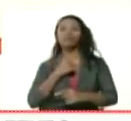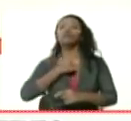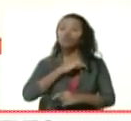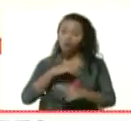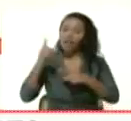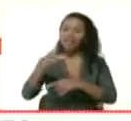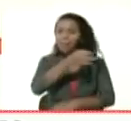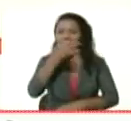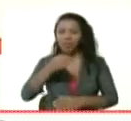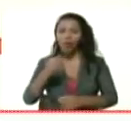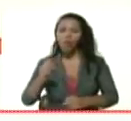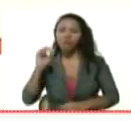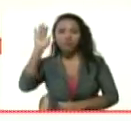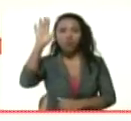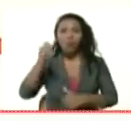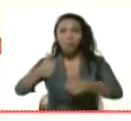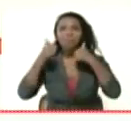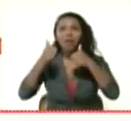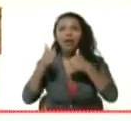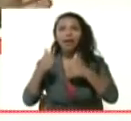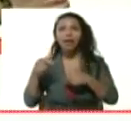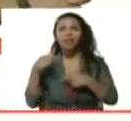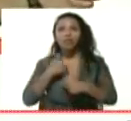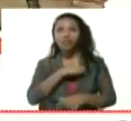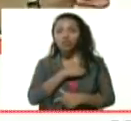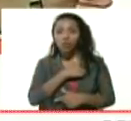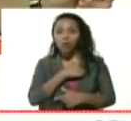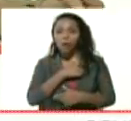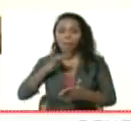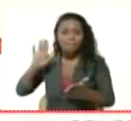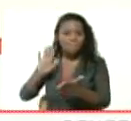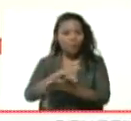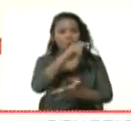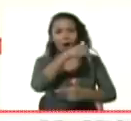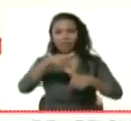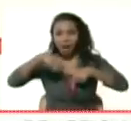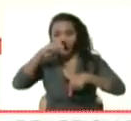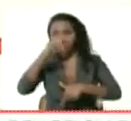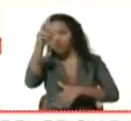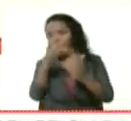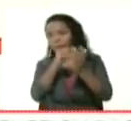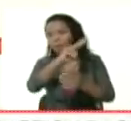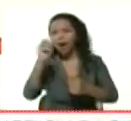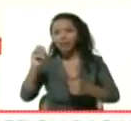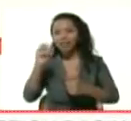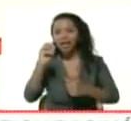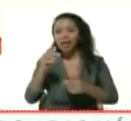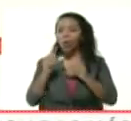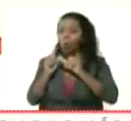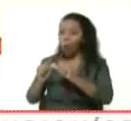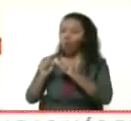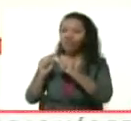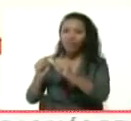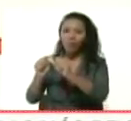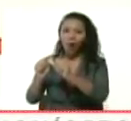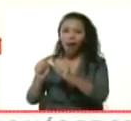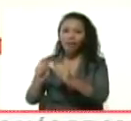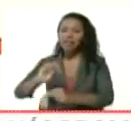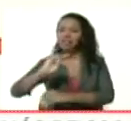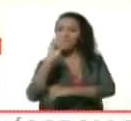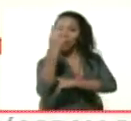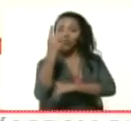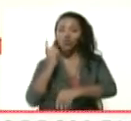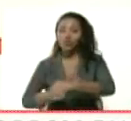éxito absoluto y nos impulsa para que este año 2020 seguir con la segunda